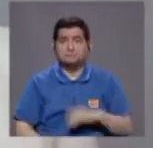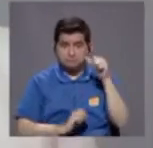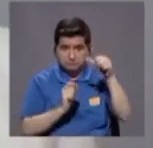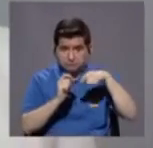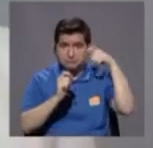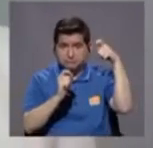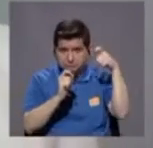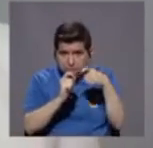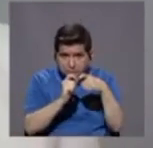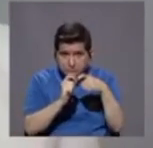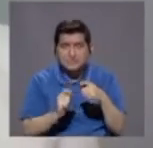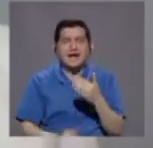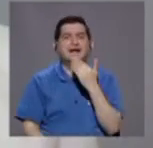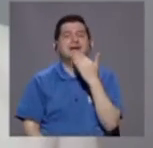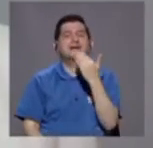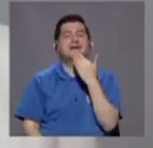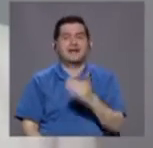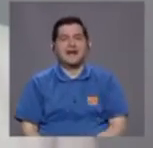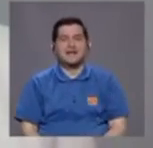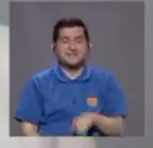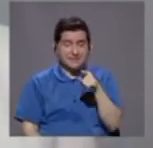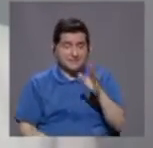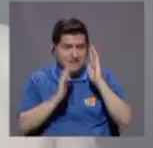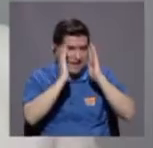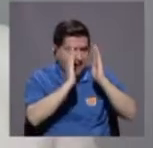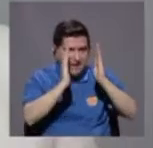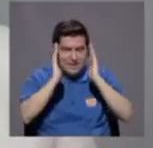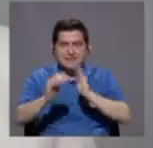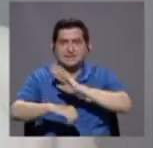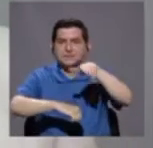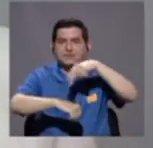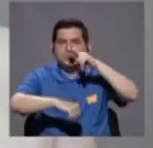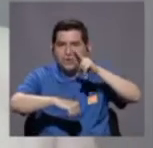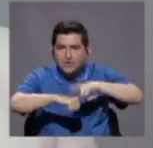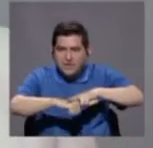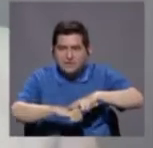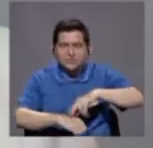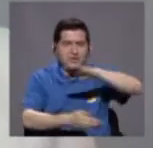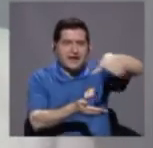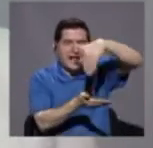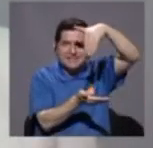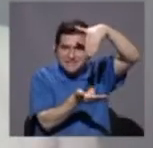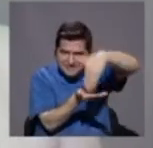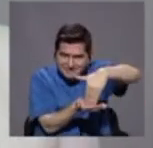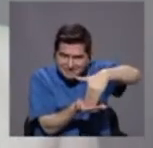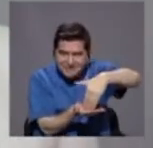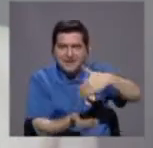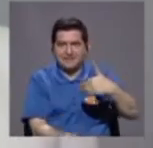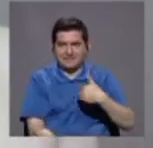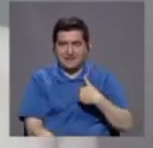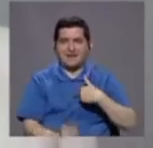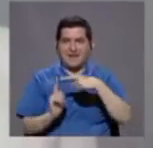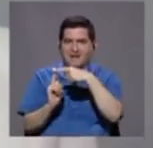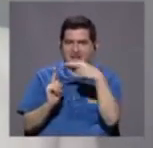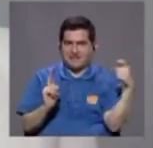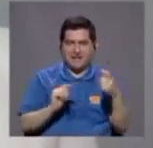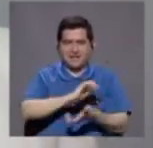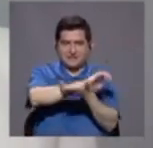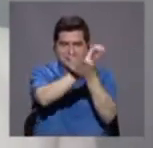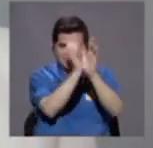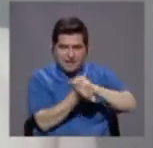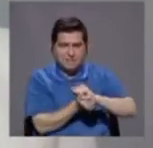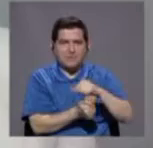precisamente gracias a esa cobertura nacional y centralizada que logra a partir de la reforma